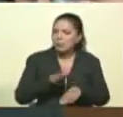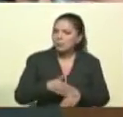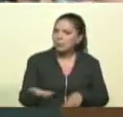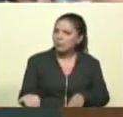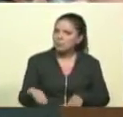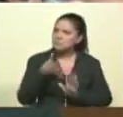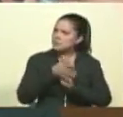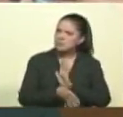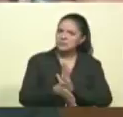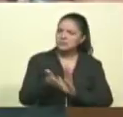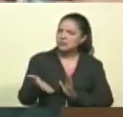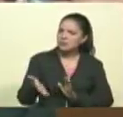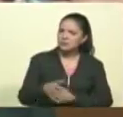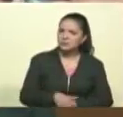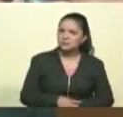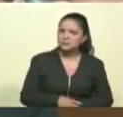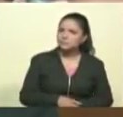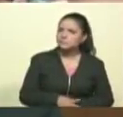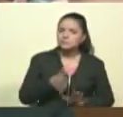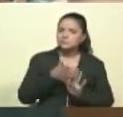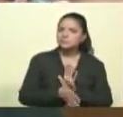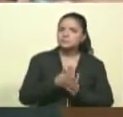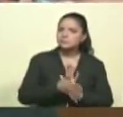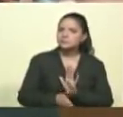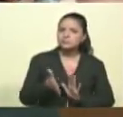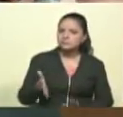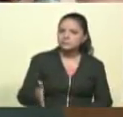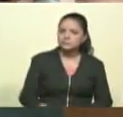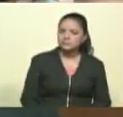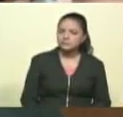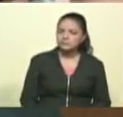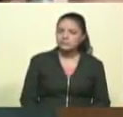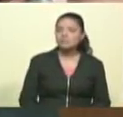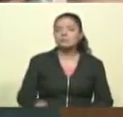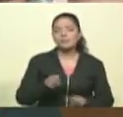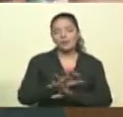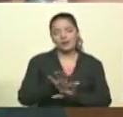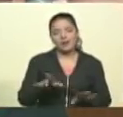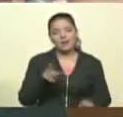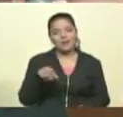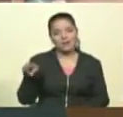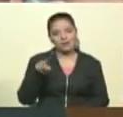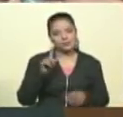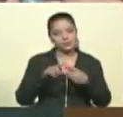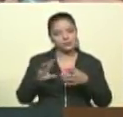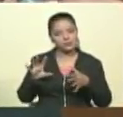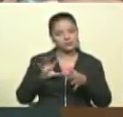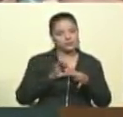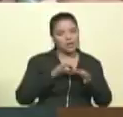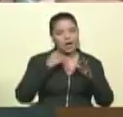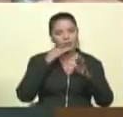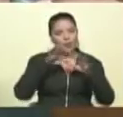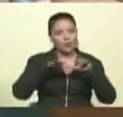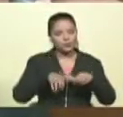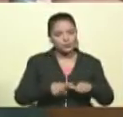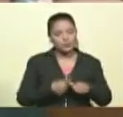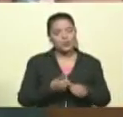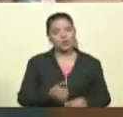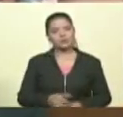¿Qué pasaba allí? ¿Qué ocurría allí? Bueno, obviamente había complicidad en los delitos de corrupción,